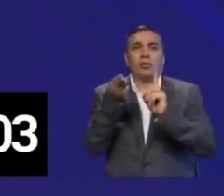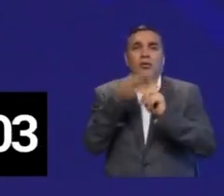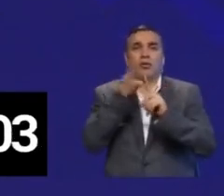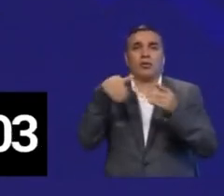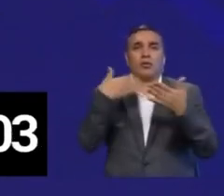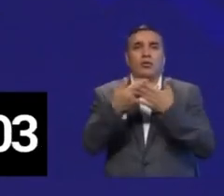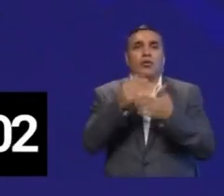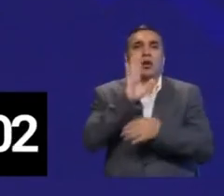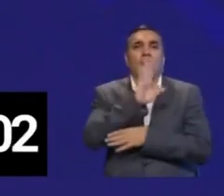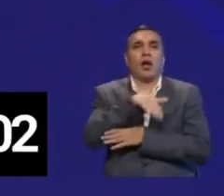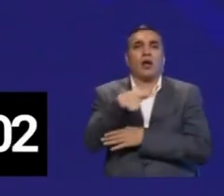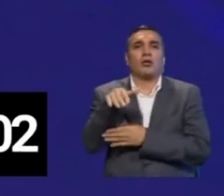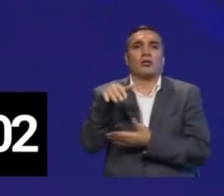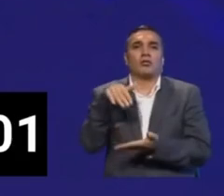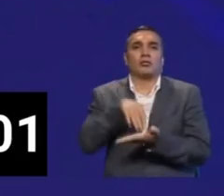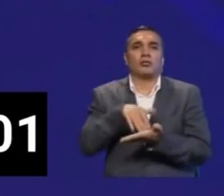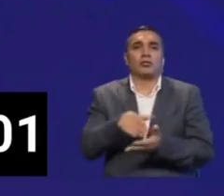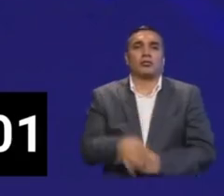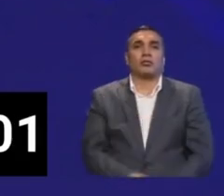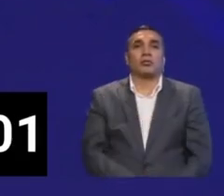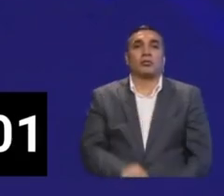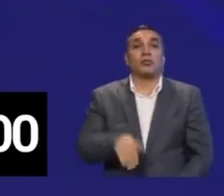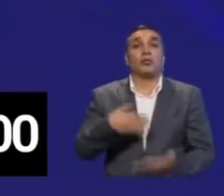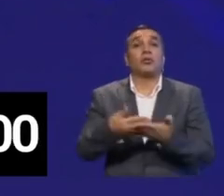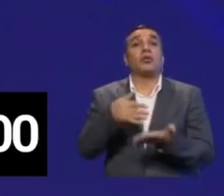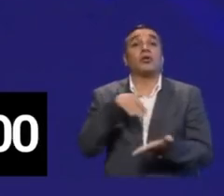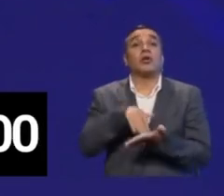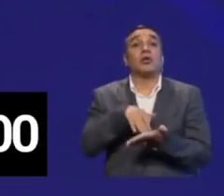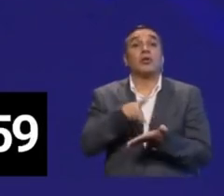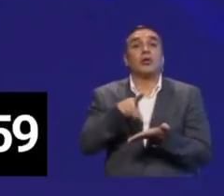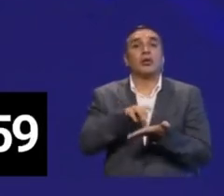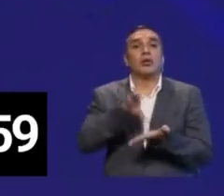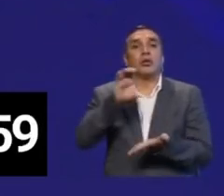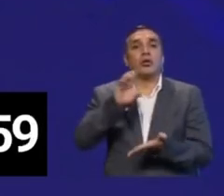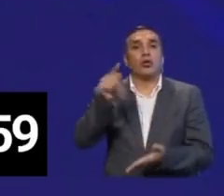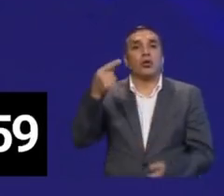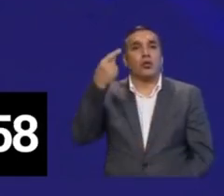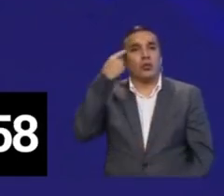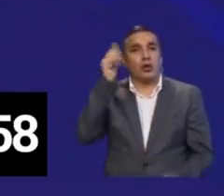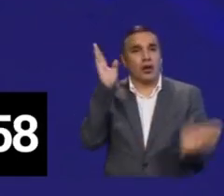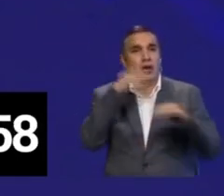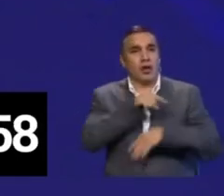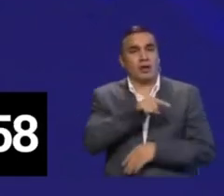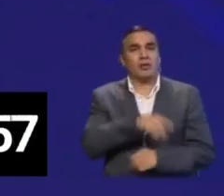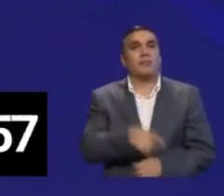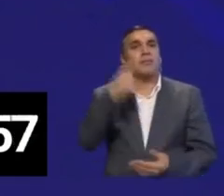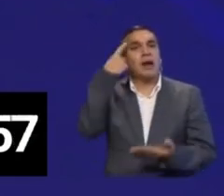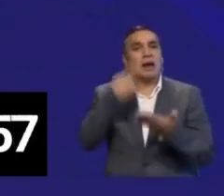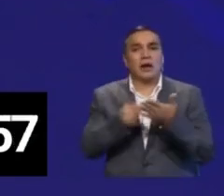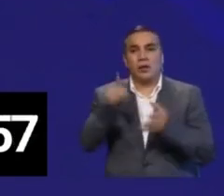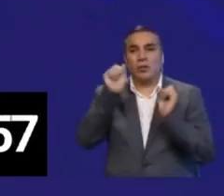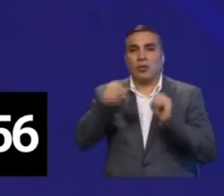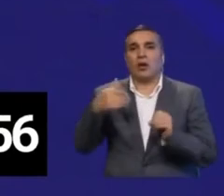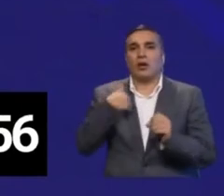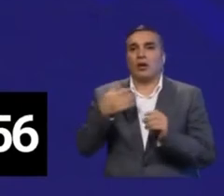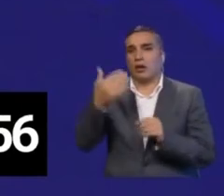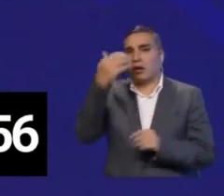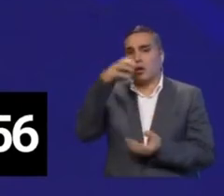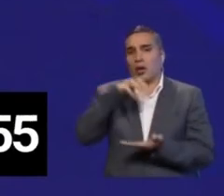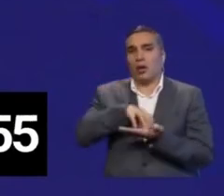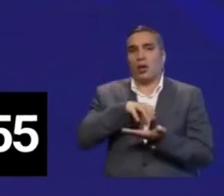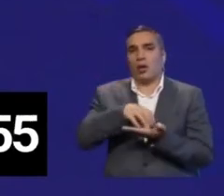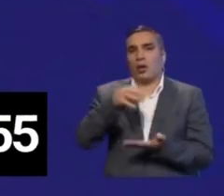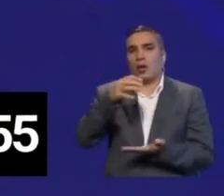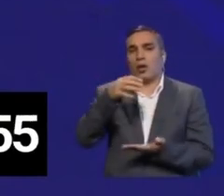los estudiantes que provengan de los establecimientos educativos públicos a fin de que puedan acceder a la educación